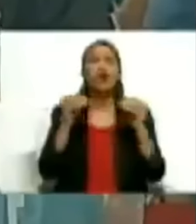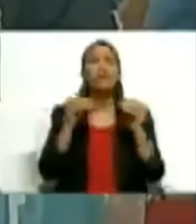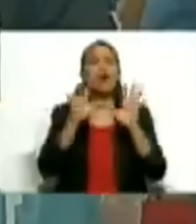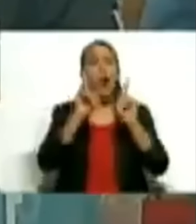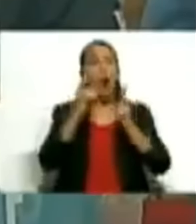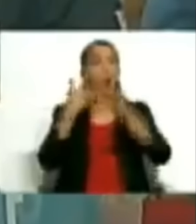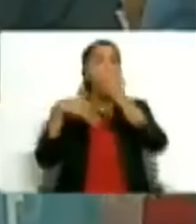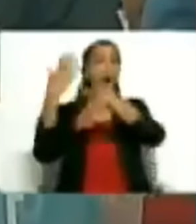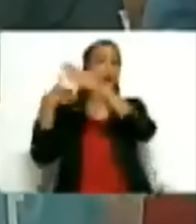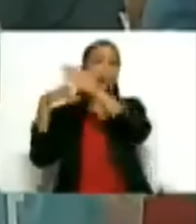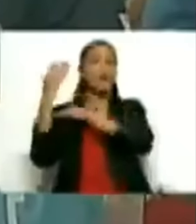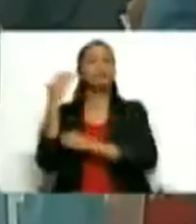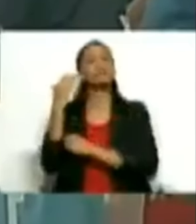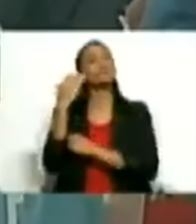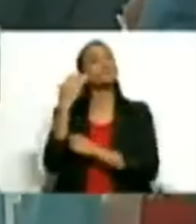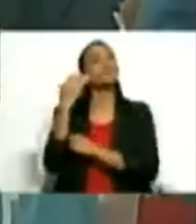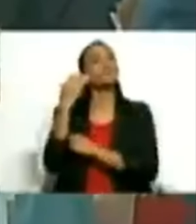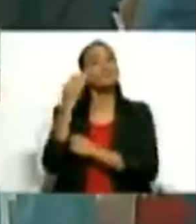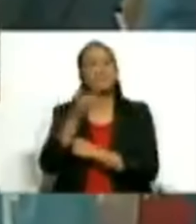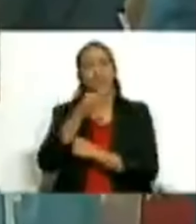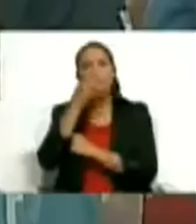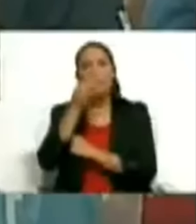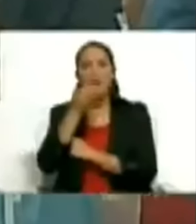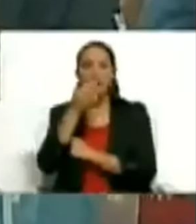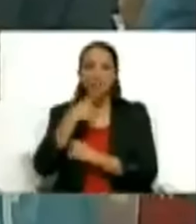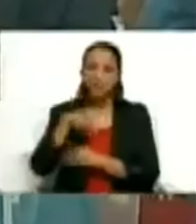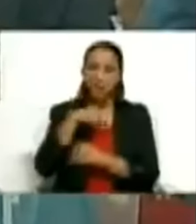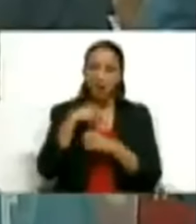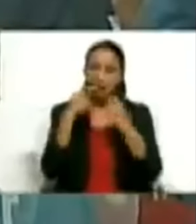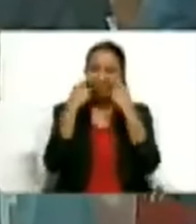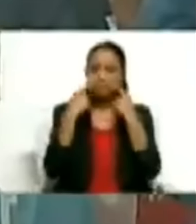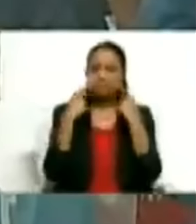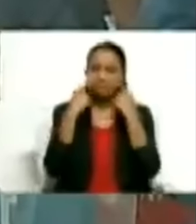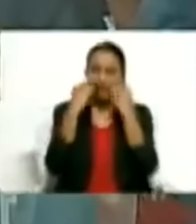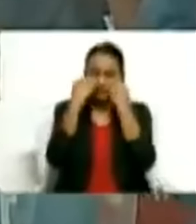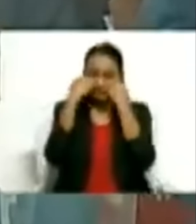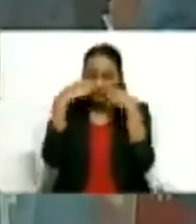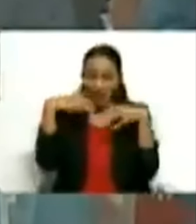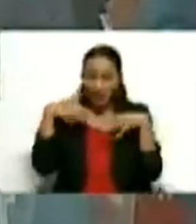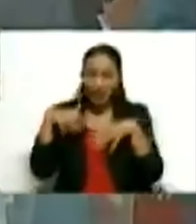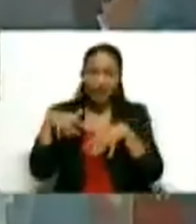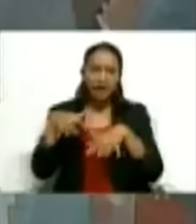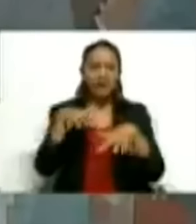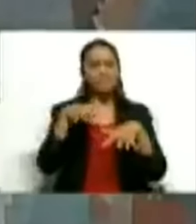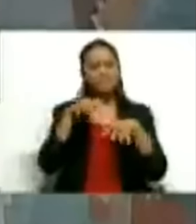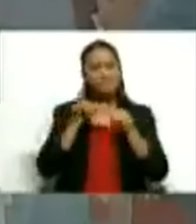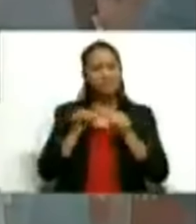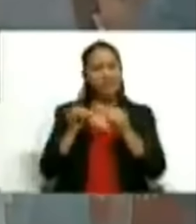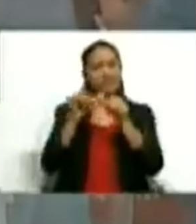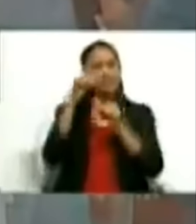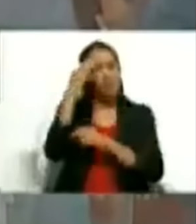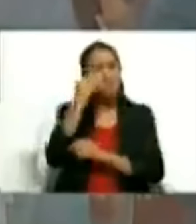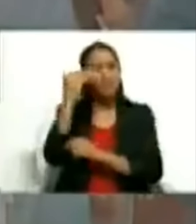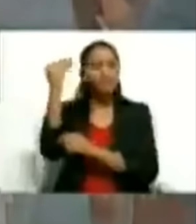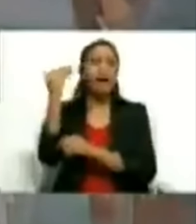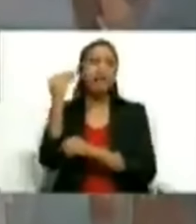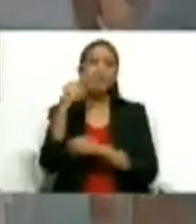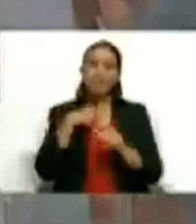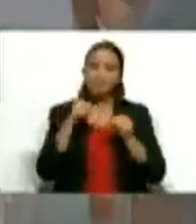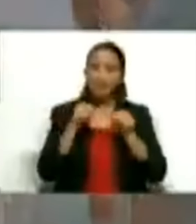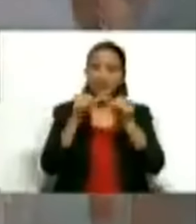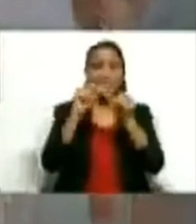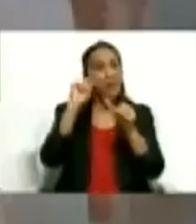marzo, aún te lloramos, aún te pensamos, aún te añoramos. Siempre digo que este es un